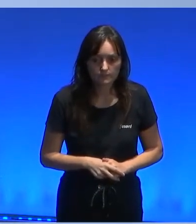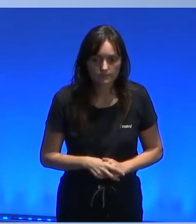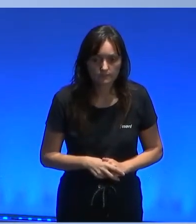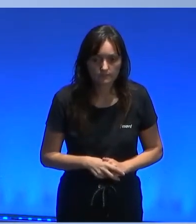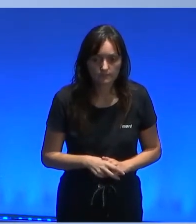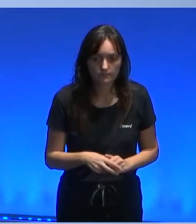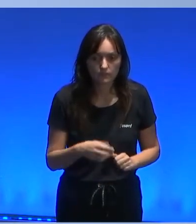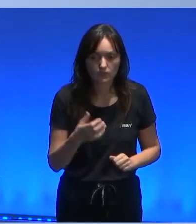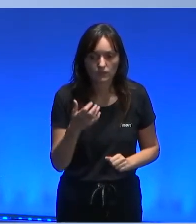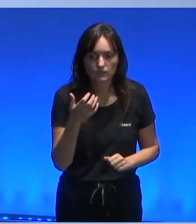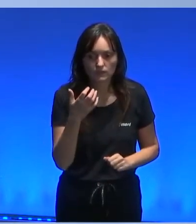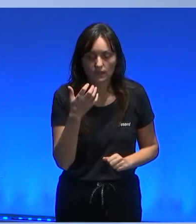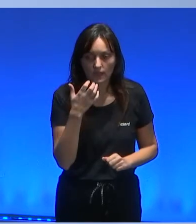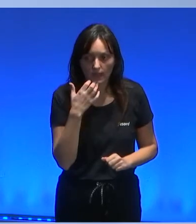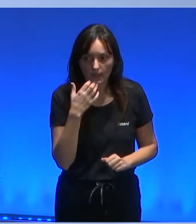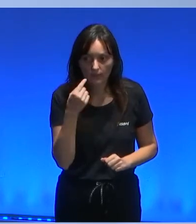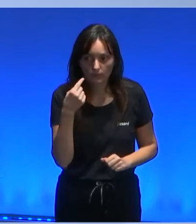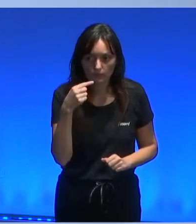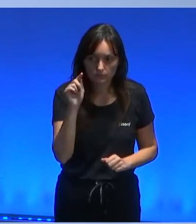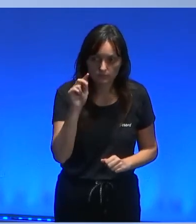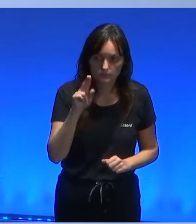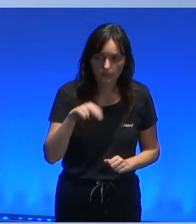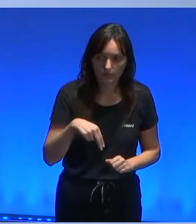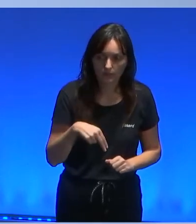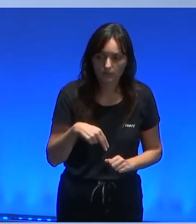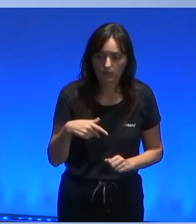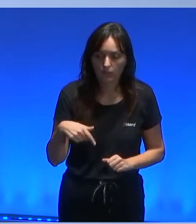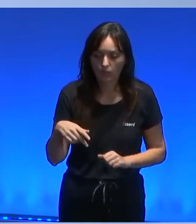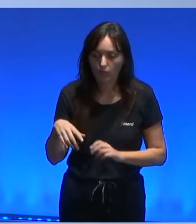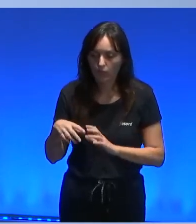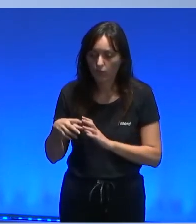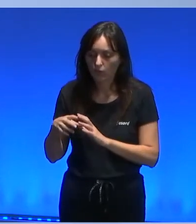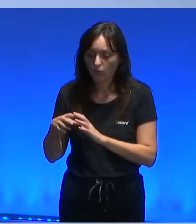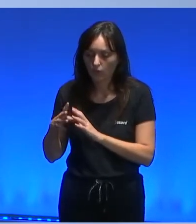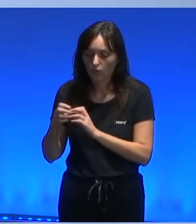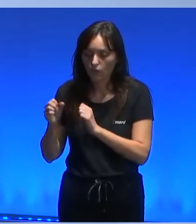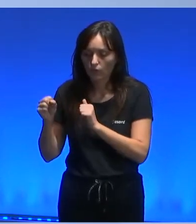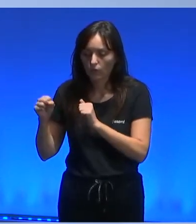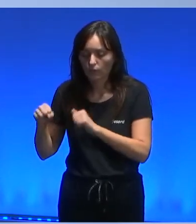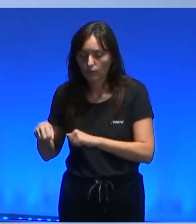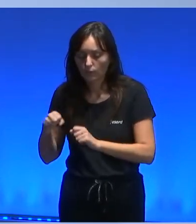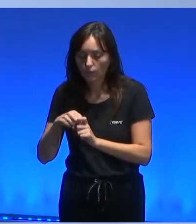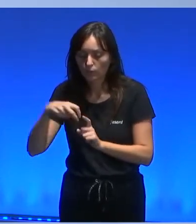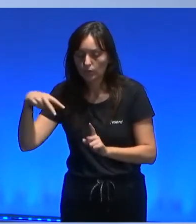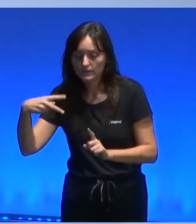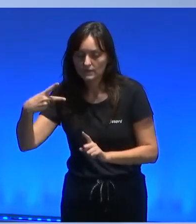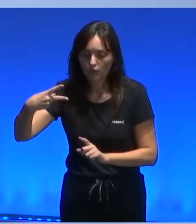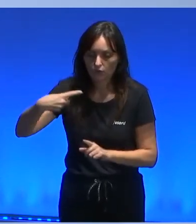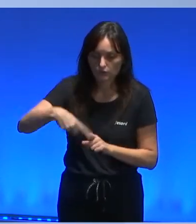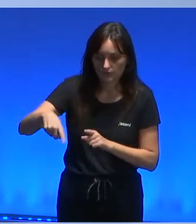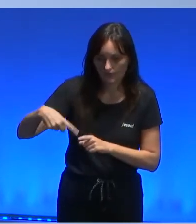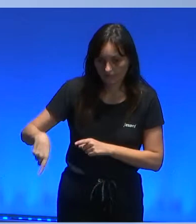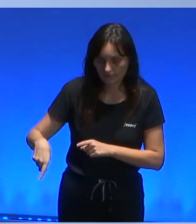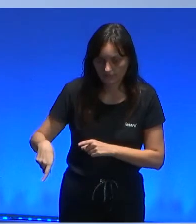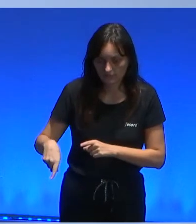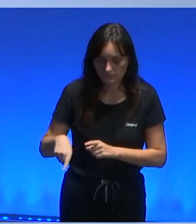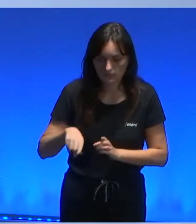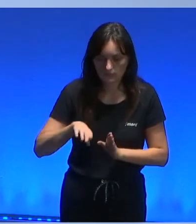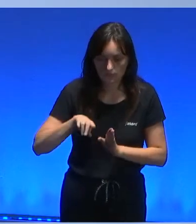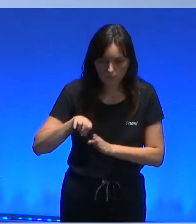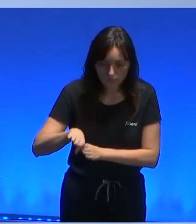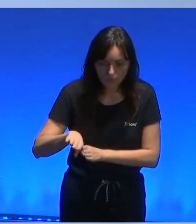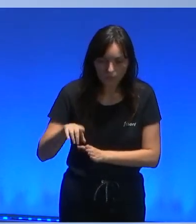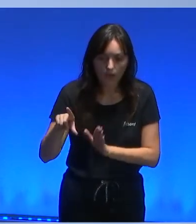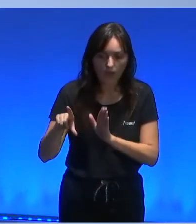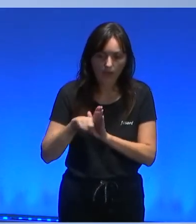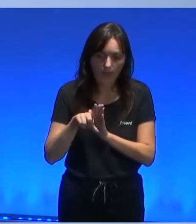un ejemplo, porque la convención tiene como dos miradas diferentes. Por un lado, es una